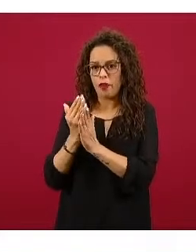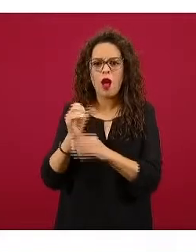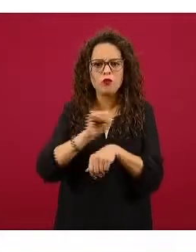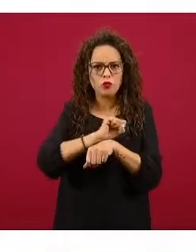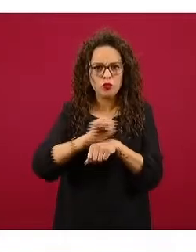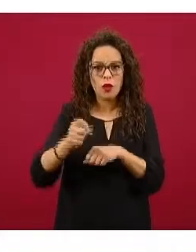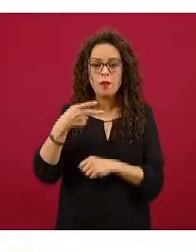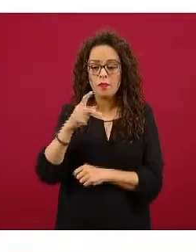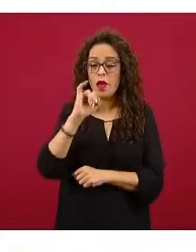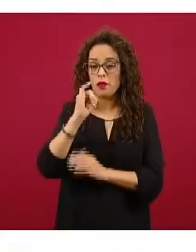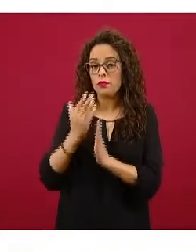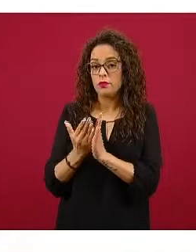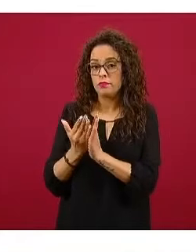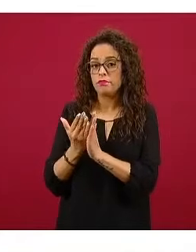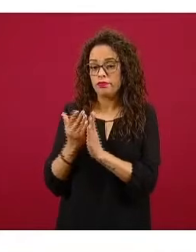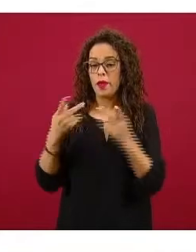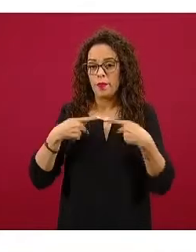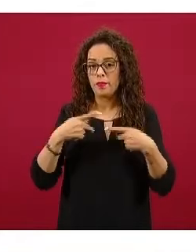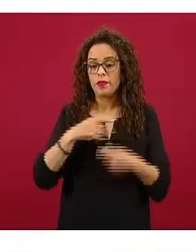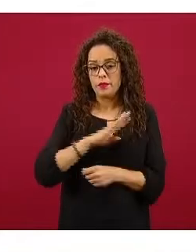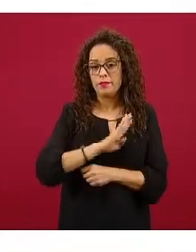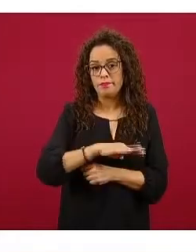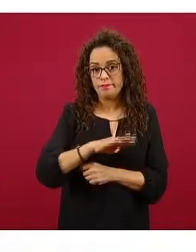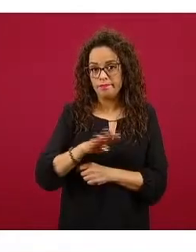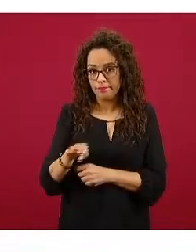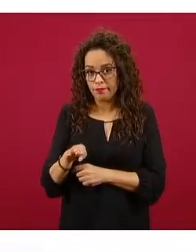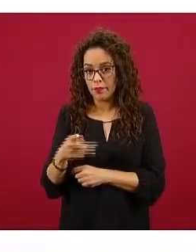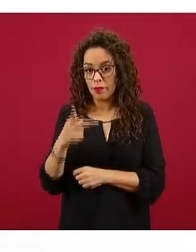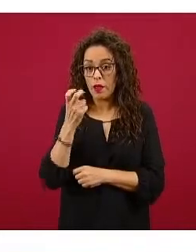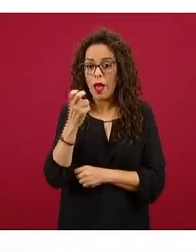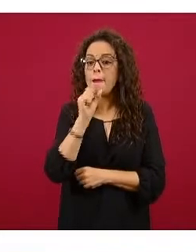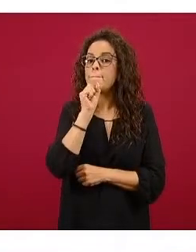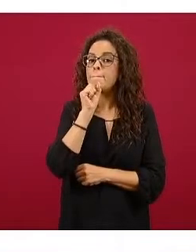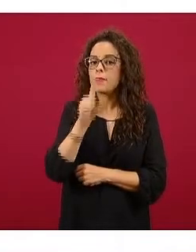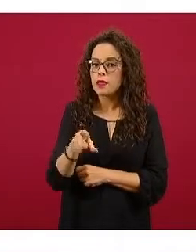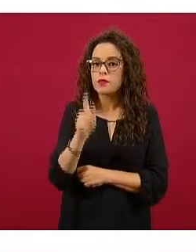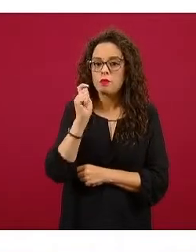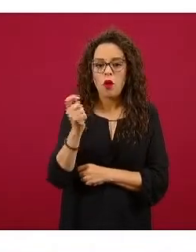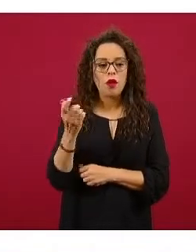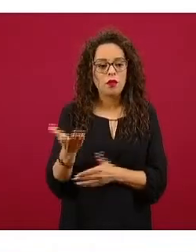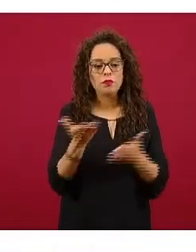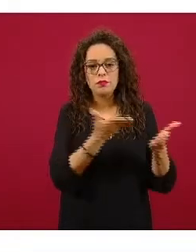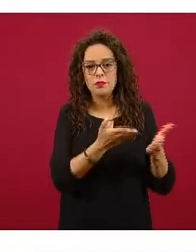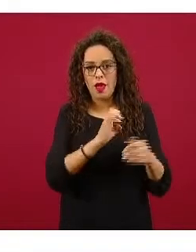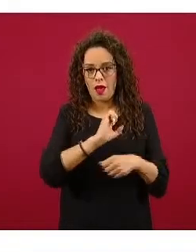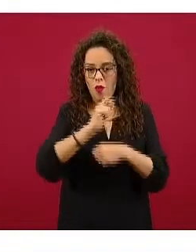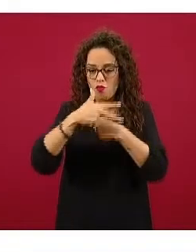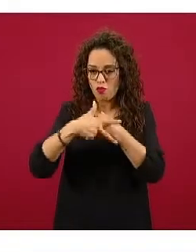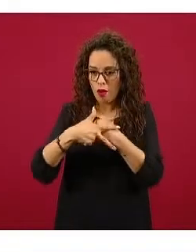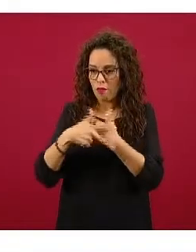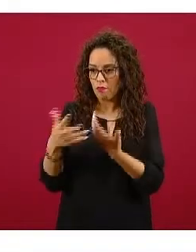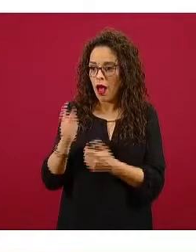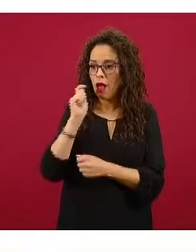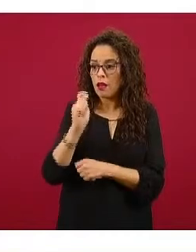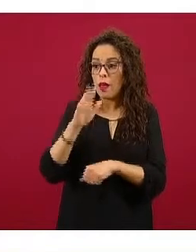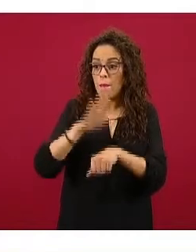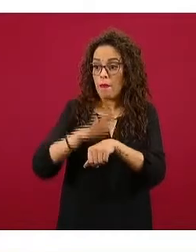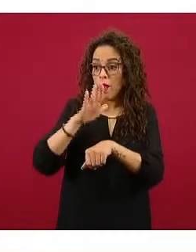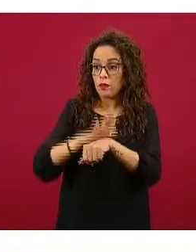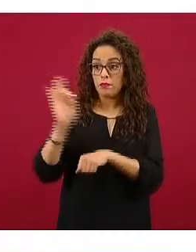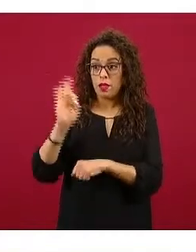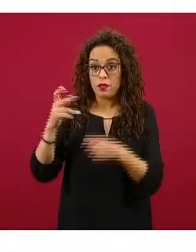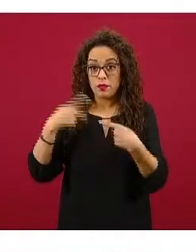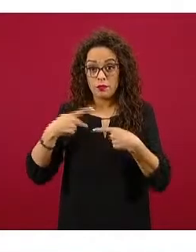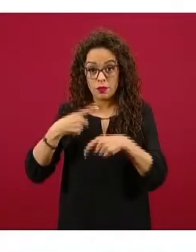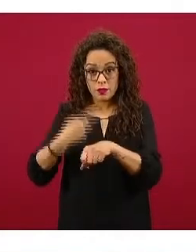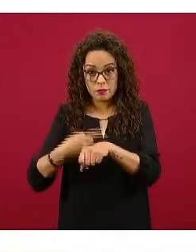presentación de las defunciones, y sería la misma observación que en el caso de Europa, en la medida que se incrementen los casos, 2,